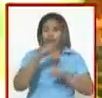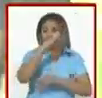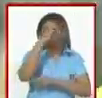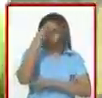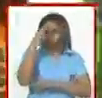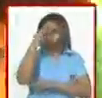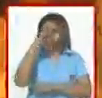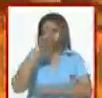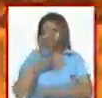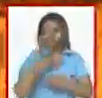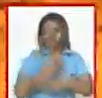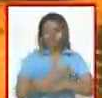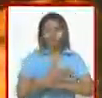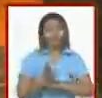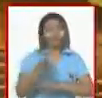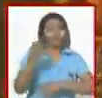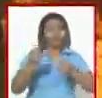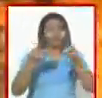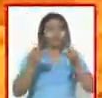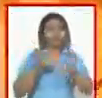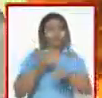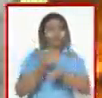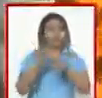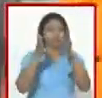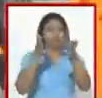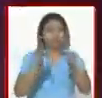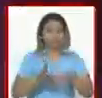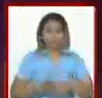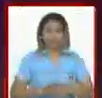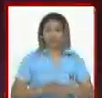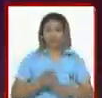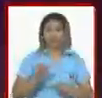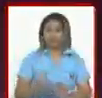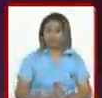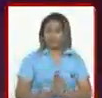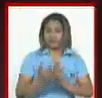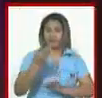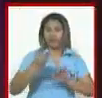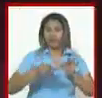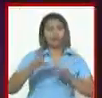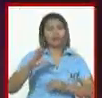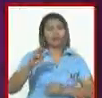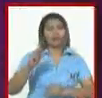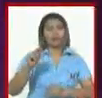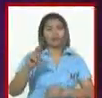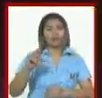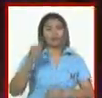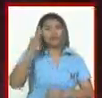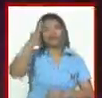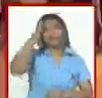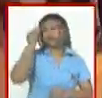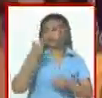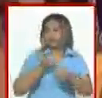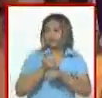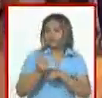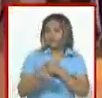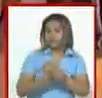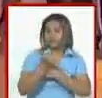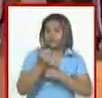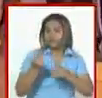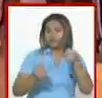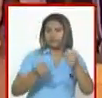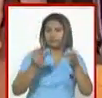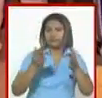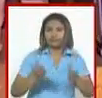borracho en las próximas horas el conductor que ocasiona este accidente podría ser puesto a disposición de un juez cautelar por el delito de conducción